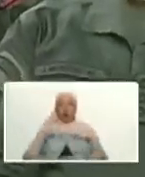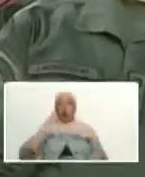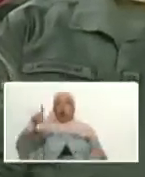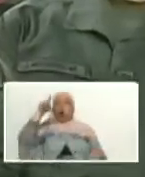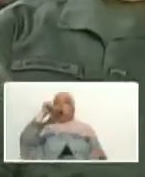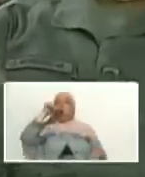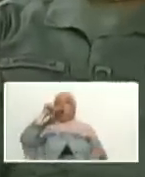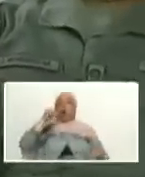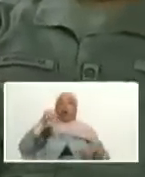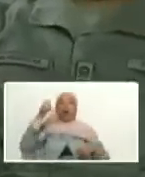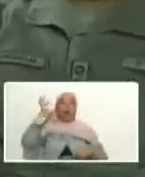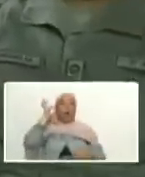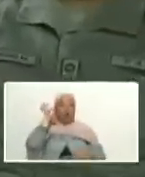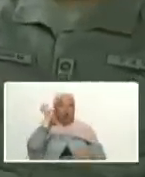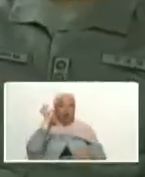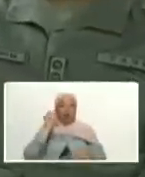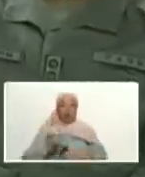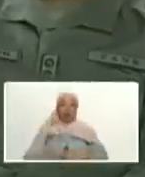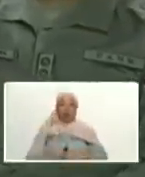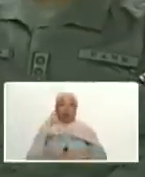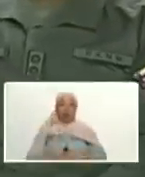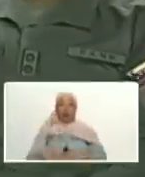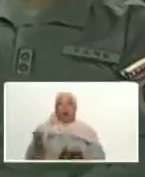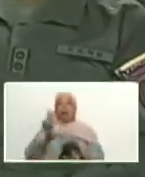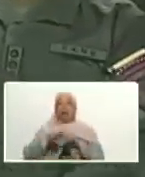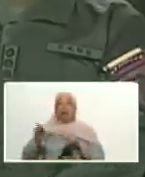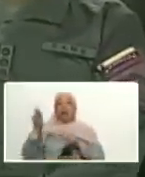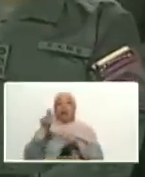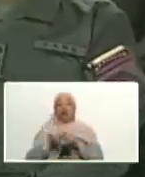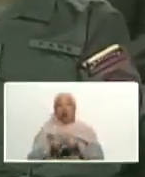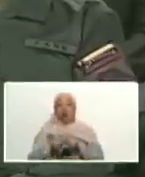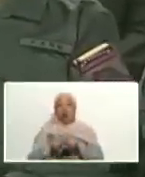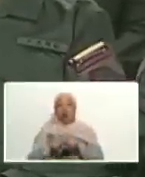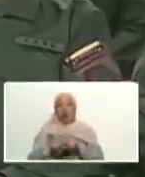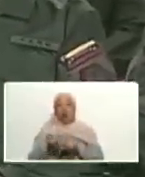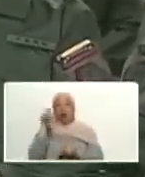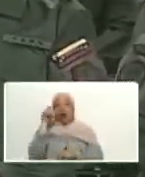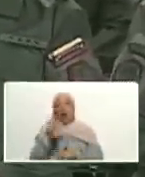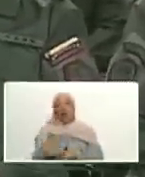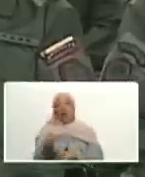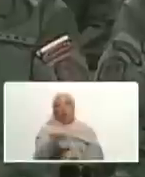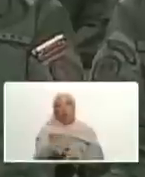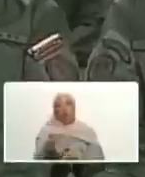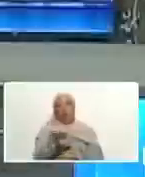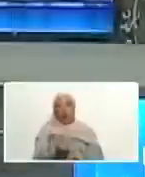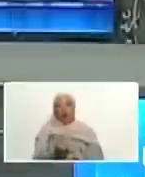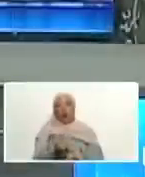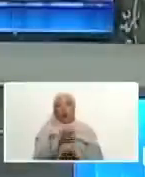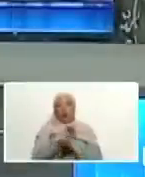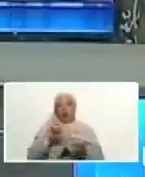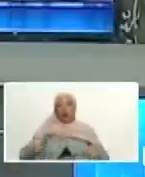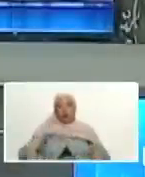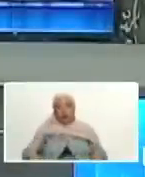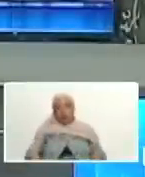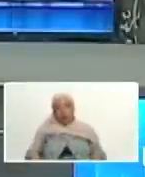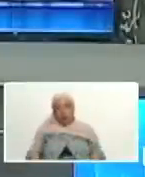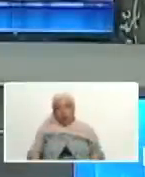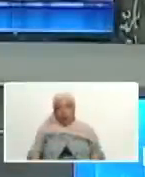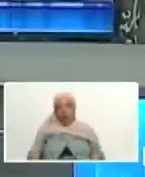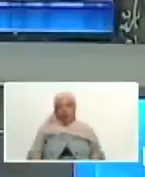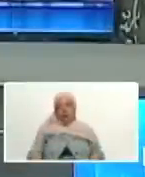de a pie, la mujer de a pie, el niño, la niña allá en el pueblo. Así que mi comandante en jefe, ha sido una